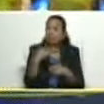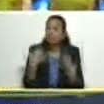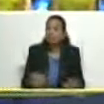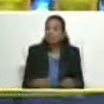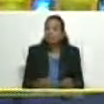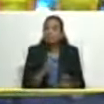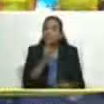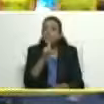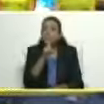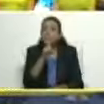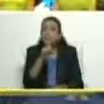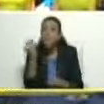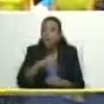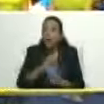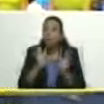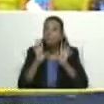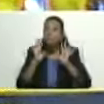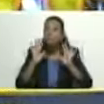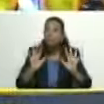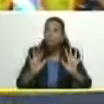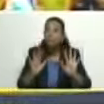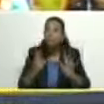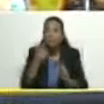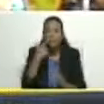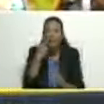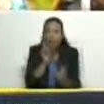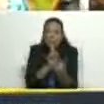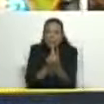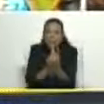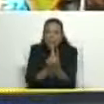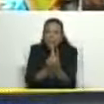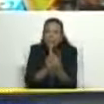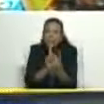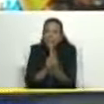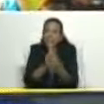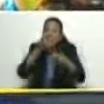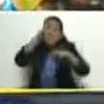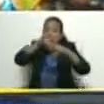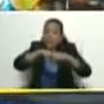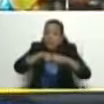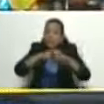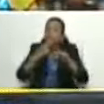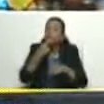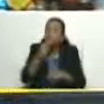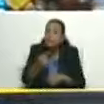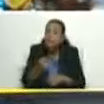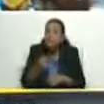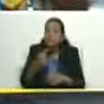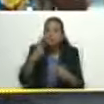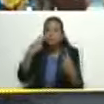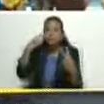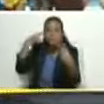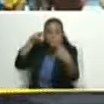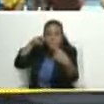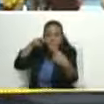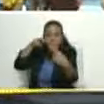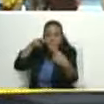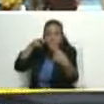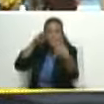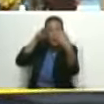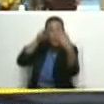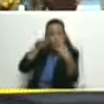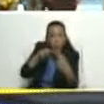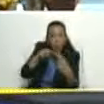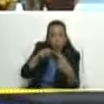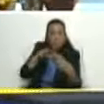Tengo que decir algo, pero quiero decírselo a ustedes bien sentaditos, viéndolos aquí a la cara. Déjenme bajar, ustedes